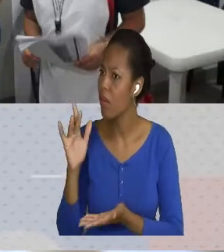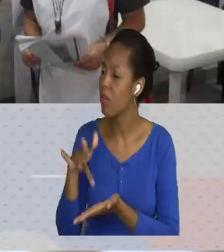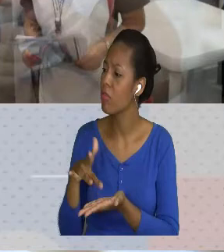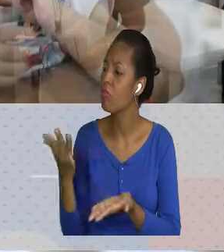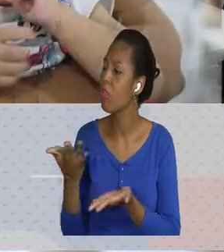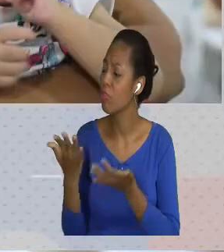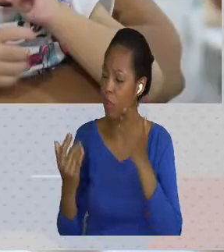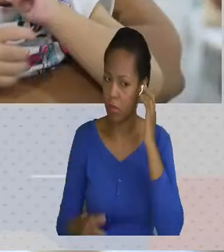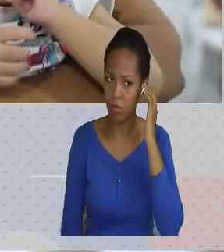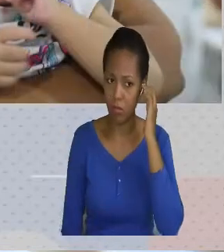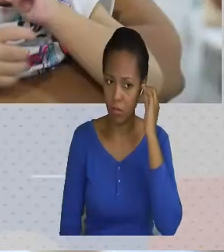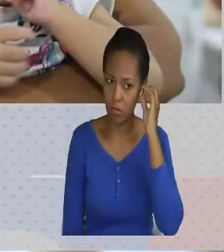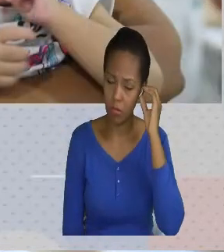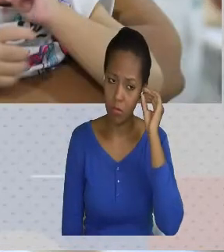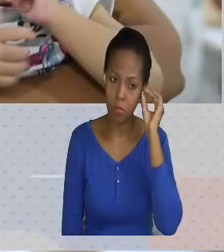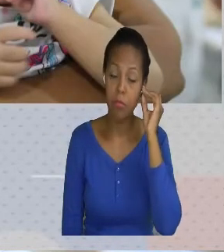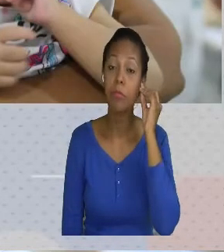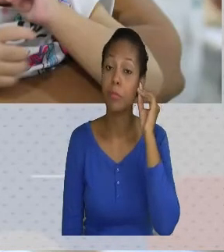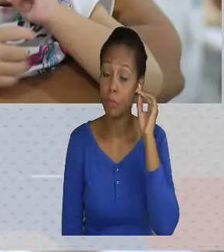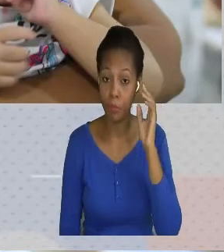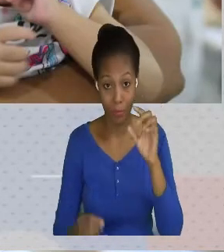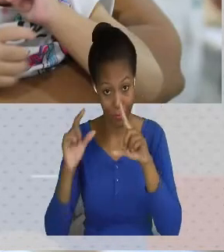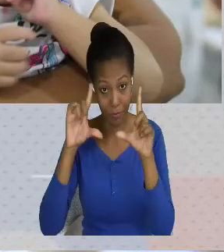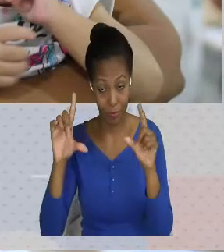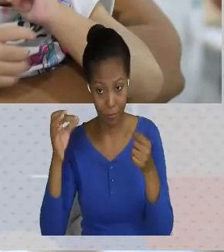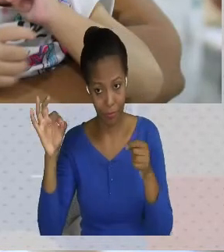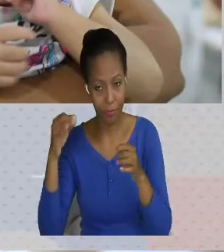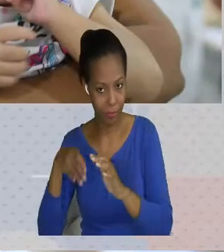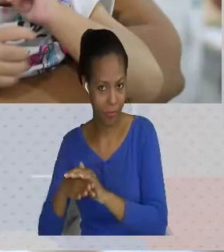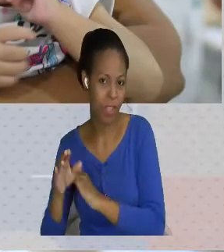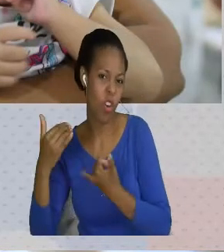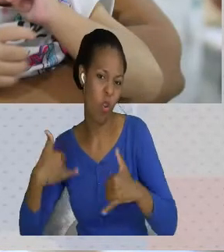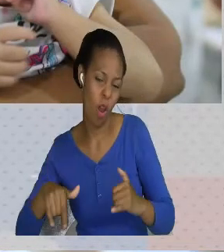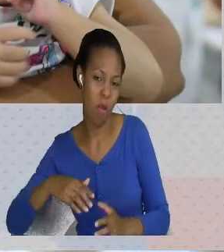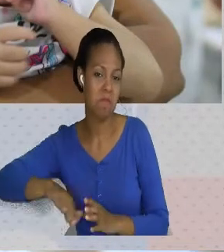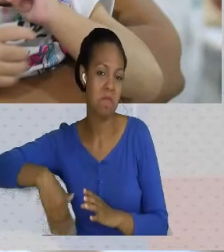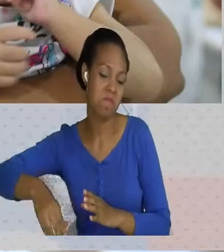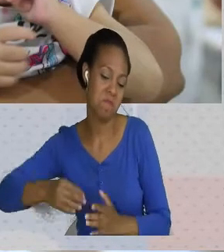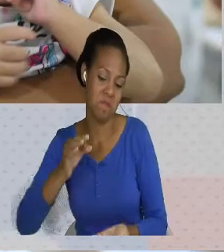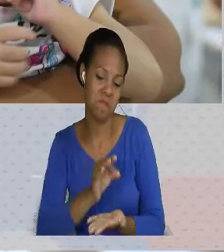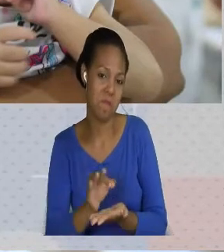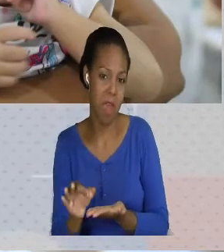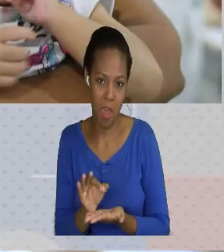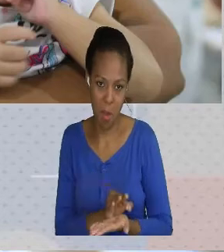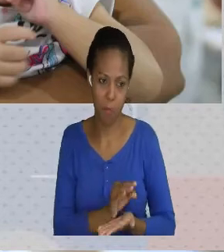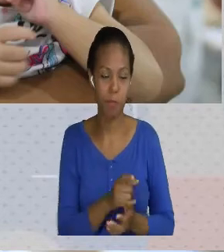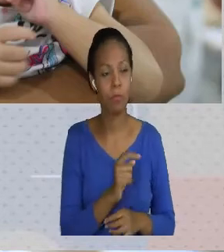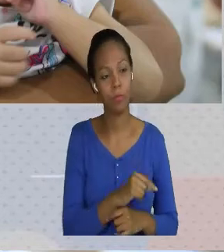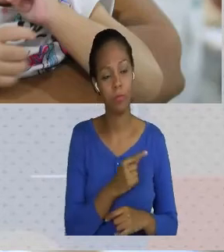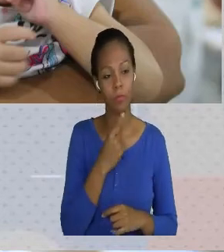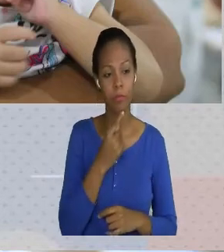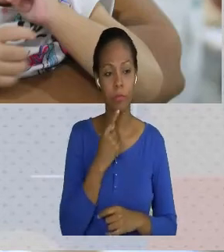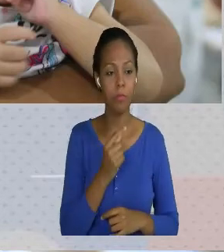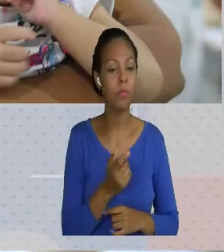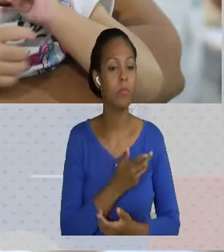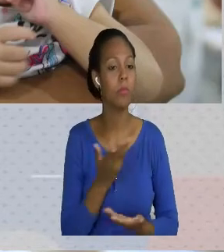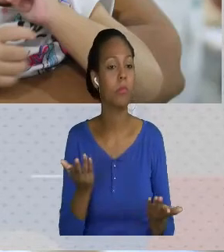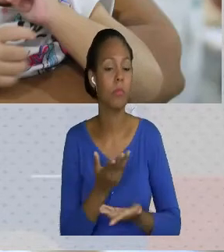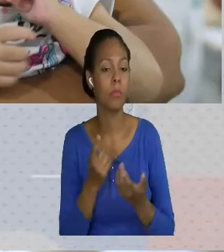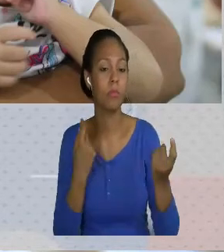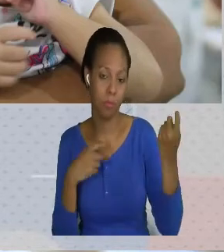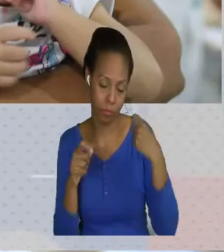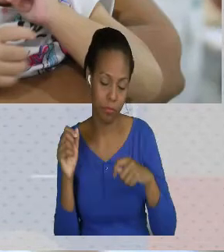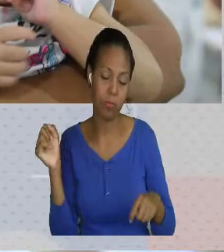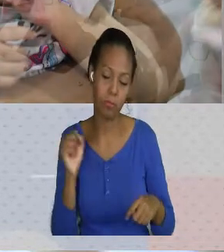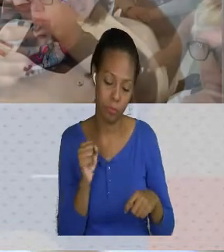adquirir? Bueno, las boletas nosotros como socios rotarios las estamos vendiendo, pero